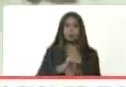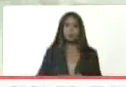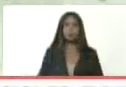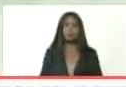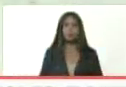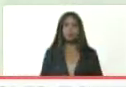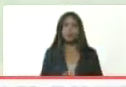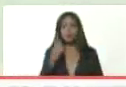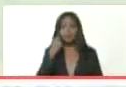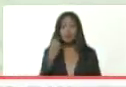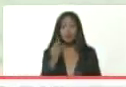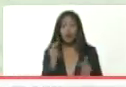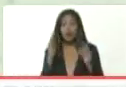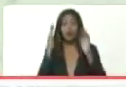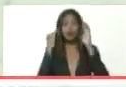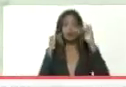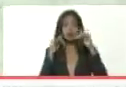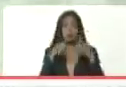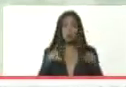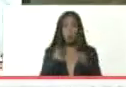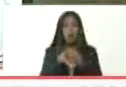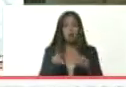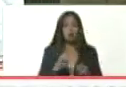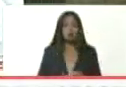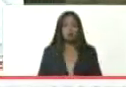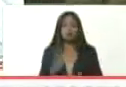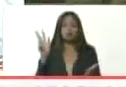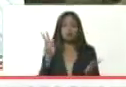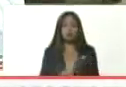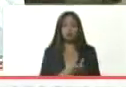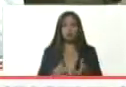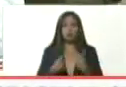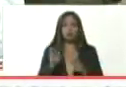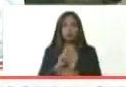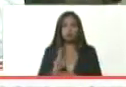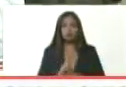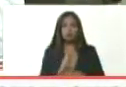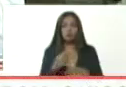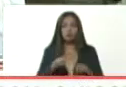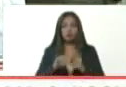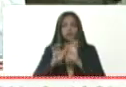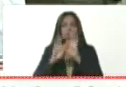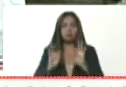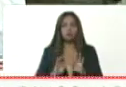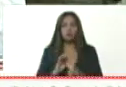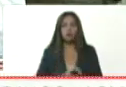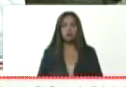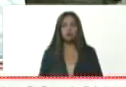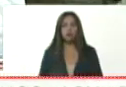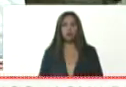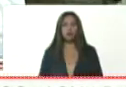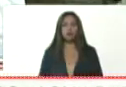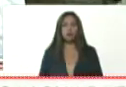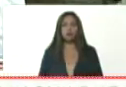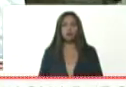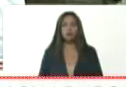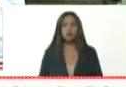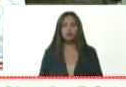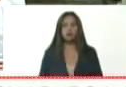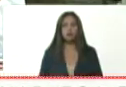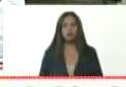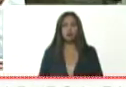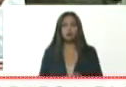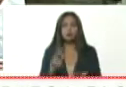tomé cartas en el asunto para cumplir de inmediato con estos recursos a hacer los